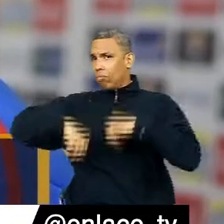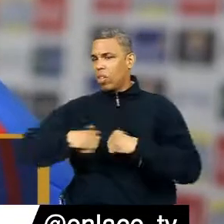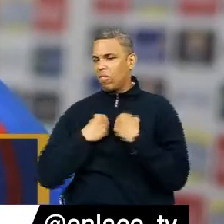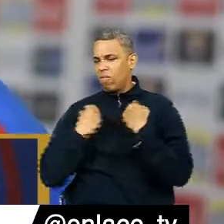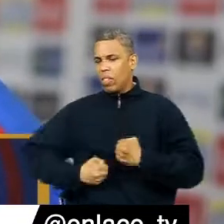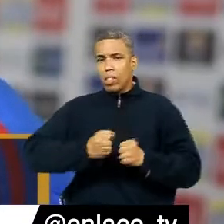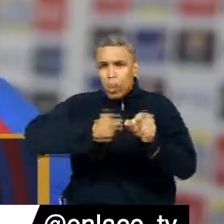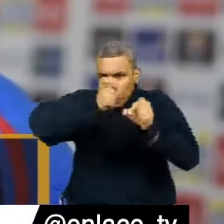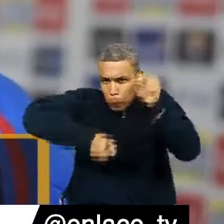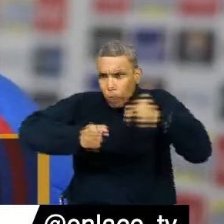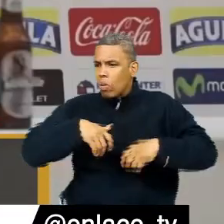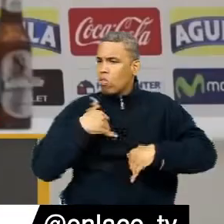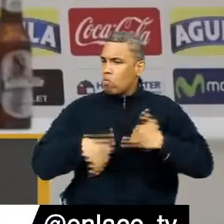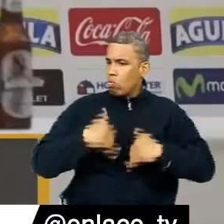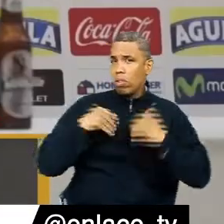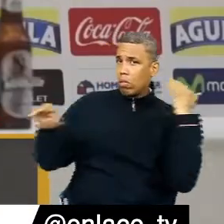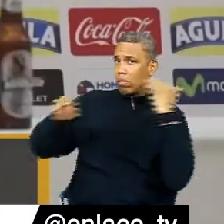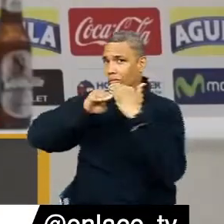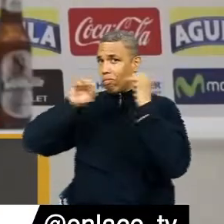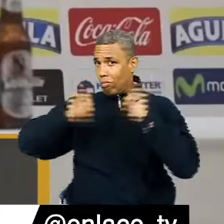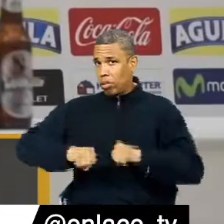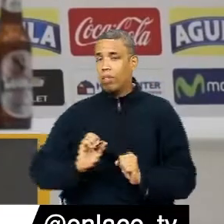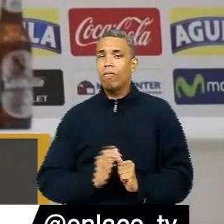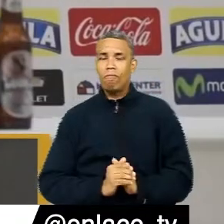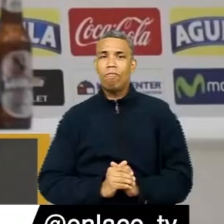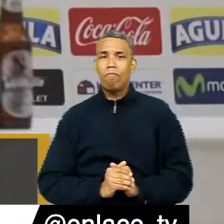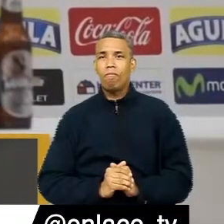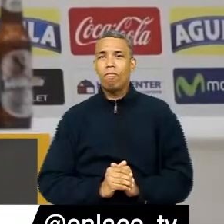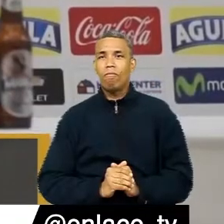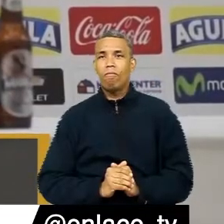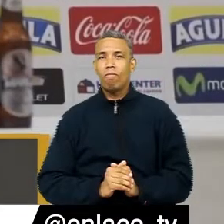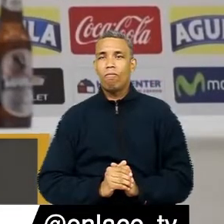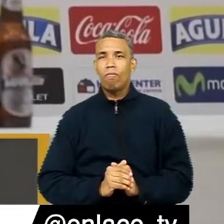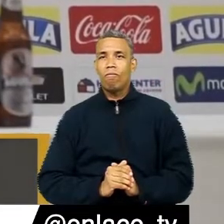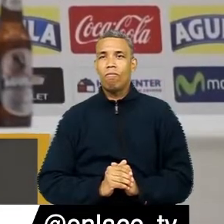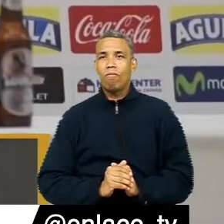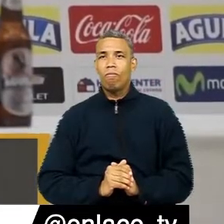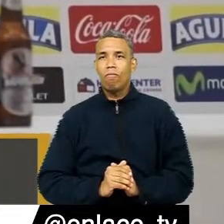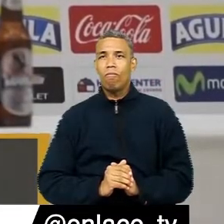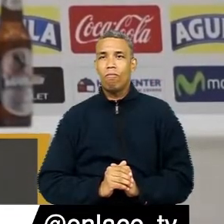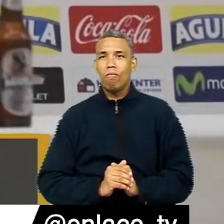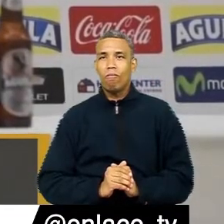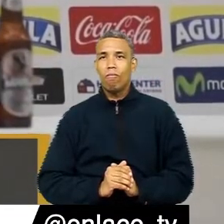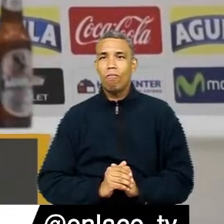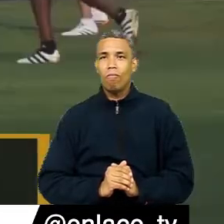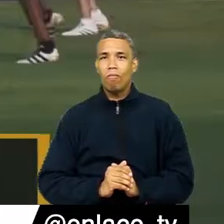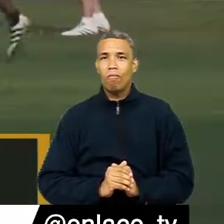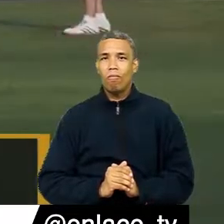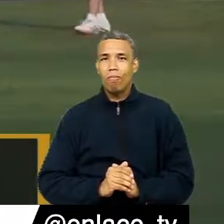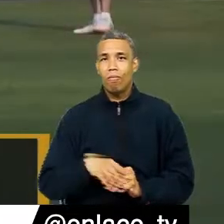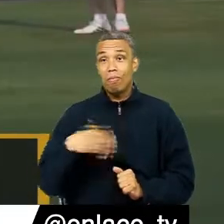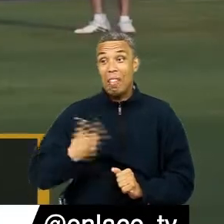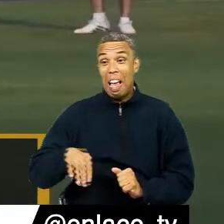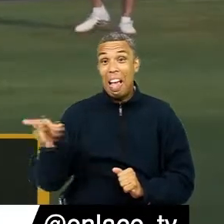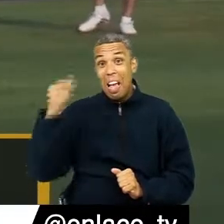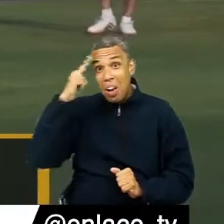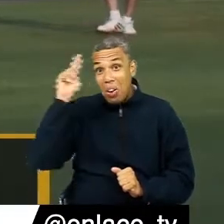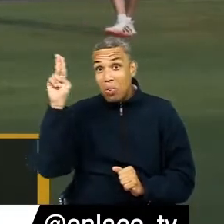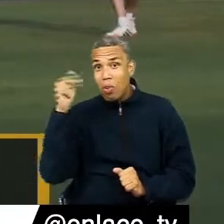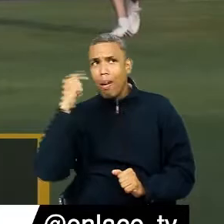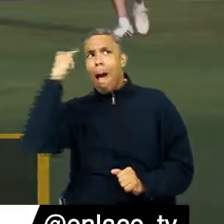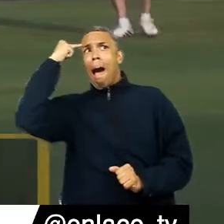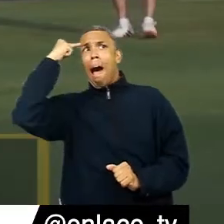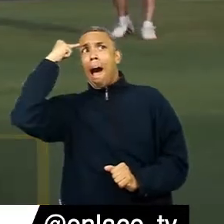podemos salir a jugar contra cualquiera. Seguramente se acuerda del partido de la última eliminatoria.